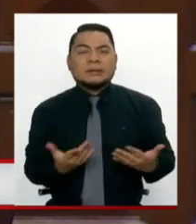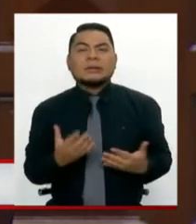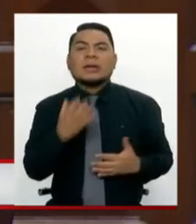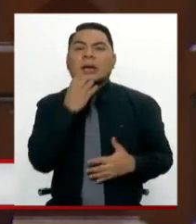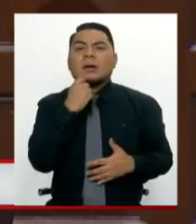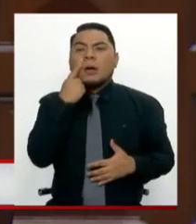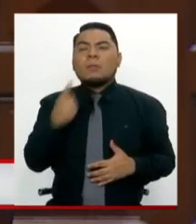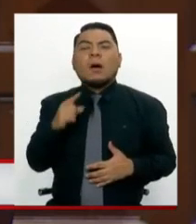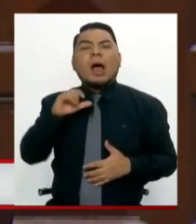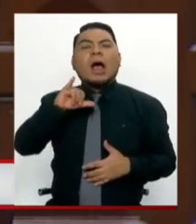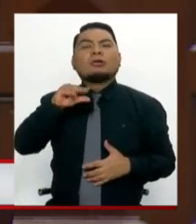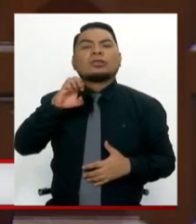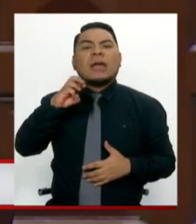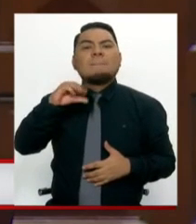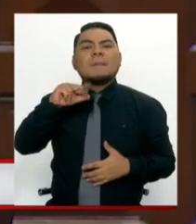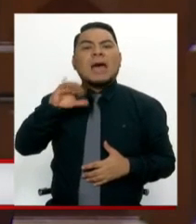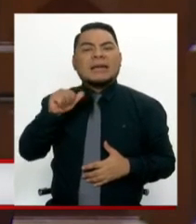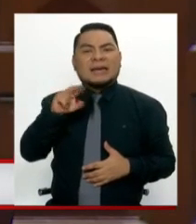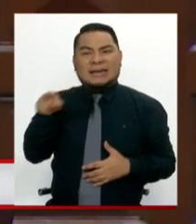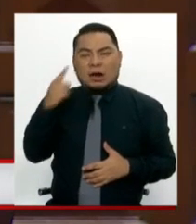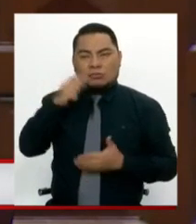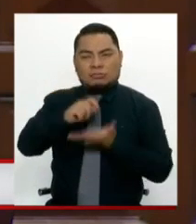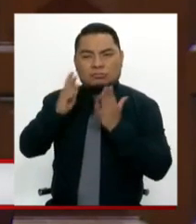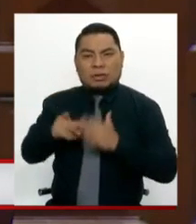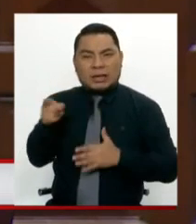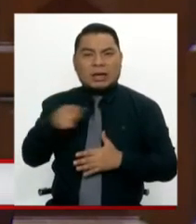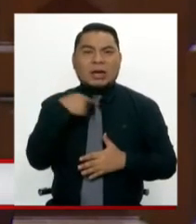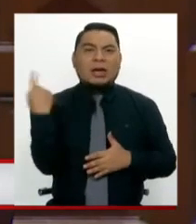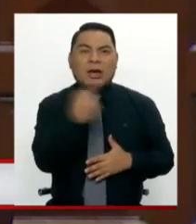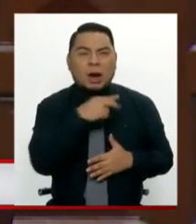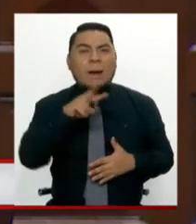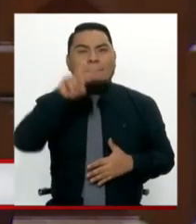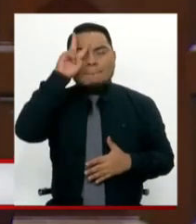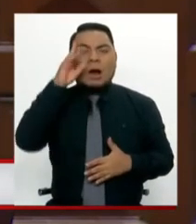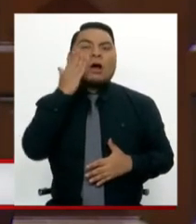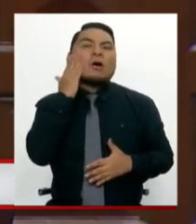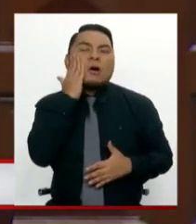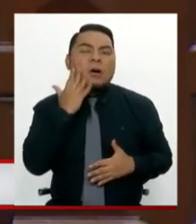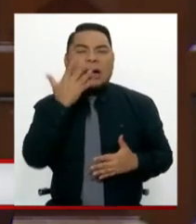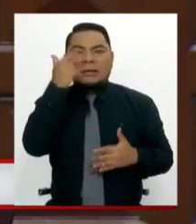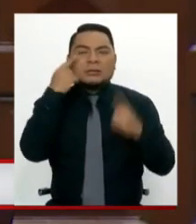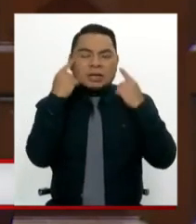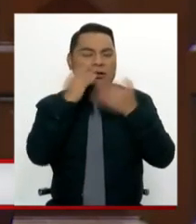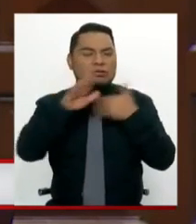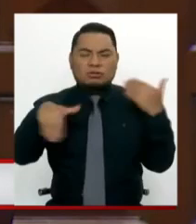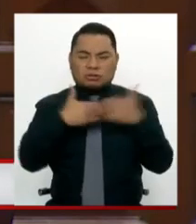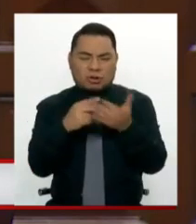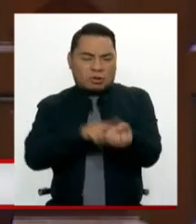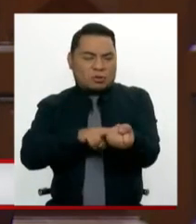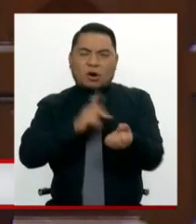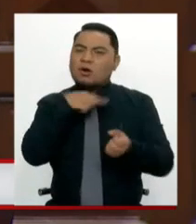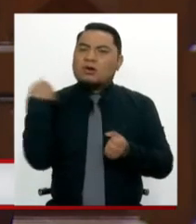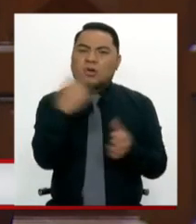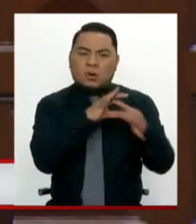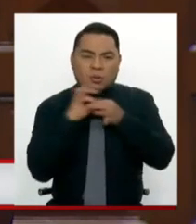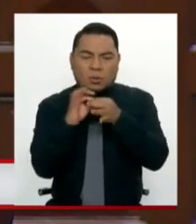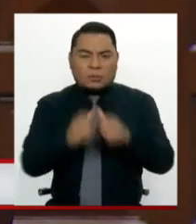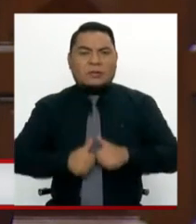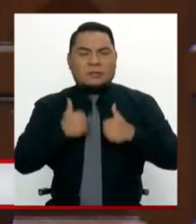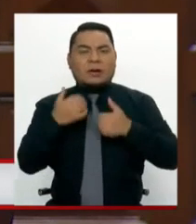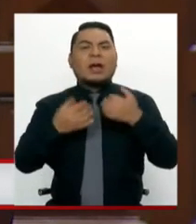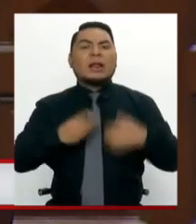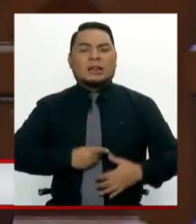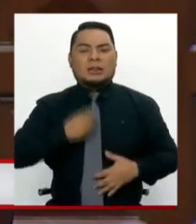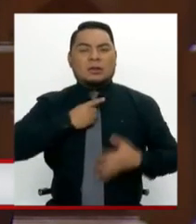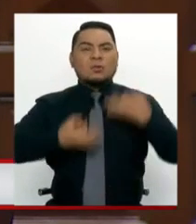el amauta José María Arguedas, podamos los peruanos de todos los colores y de todas las sangres vivir juntos con dignidad y